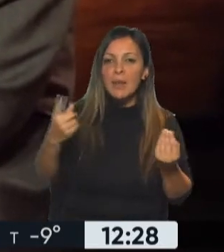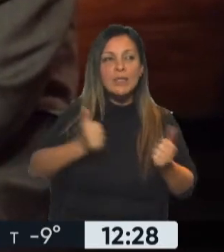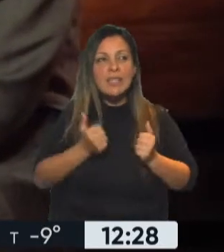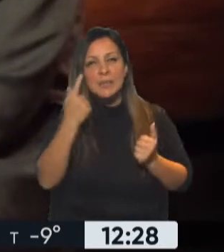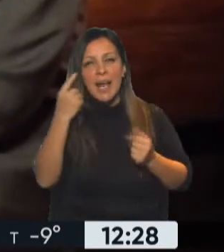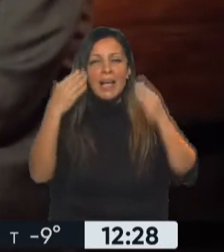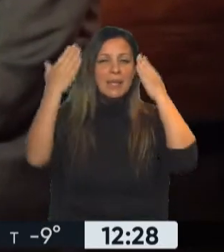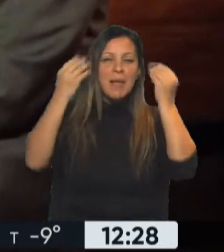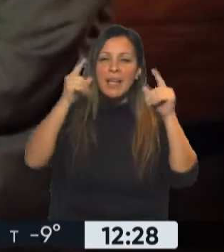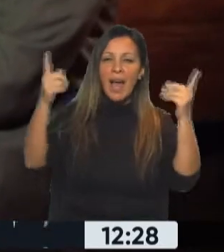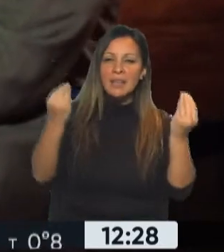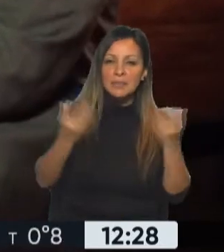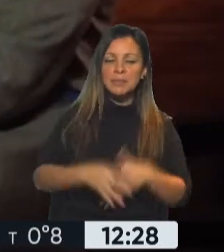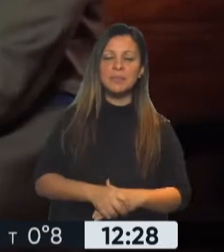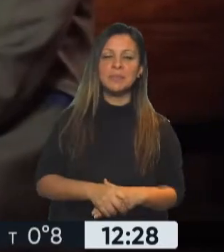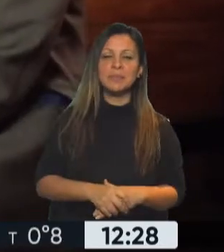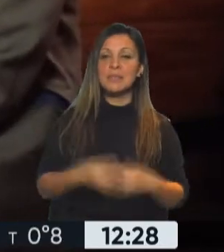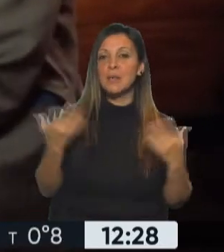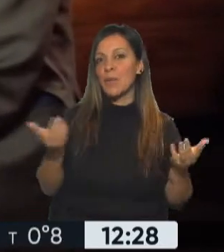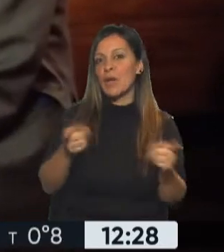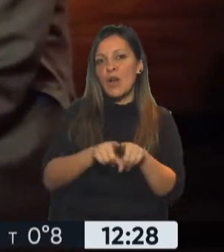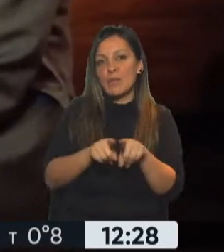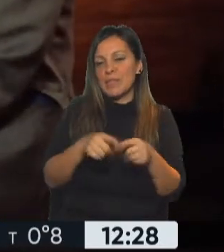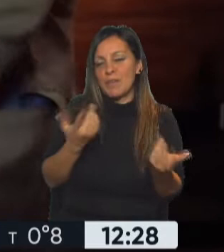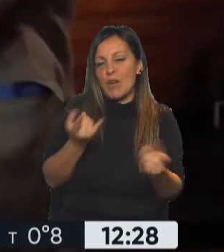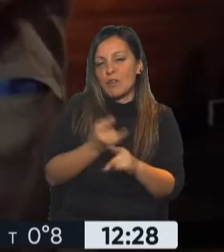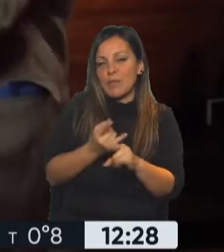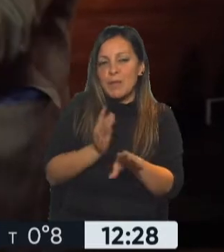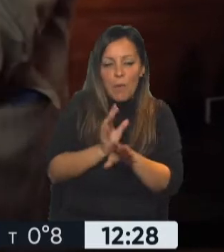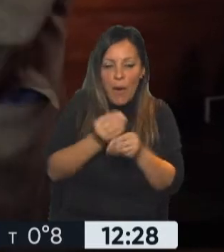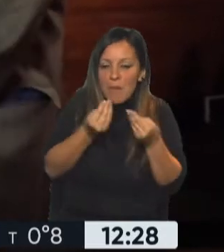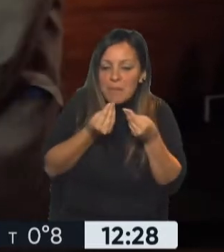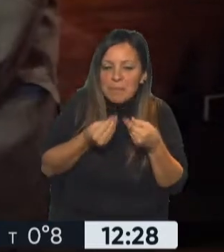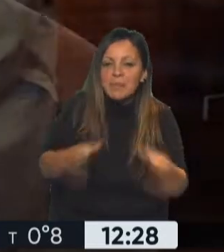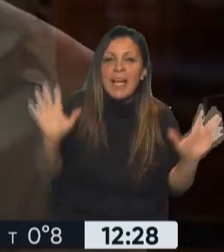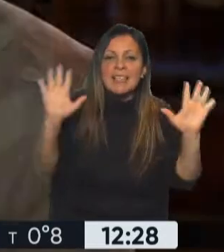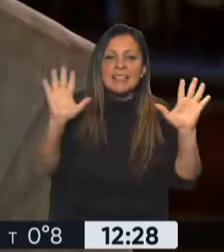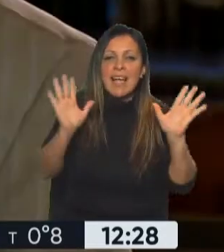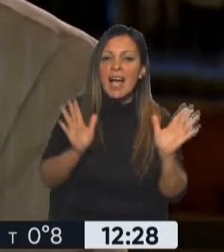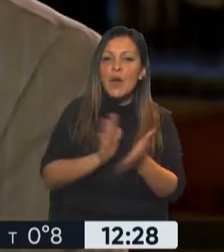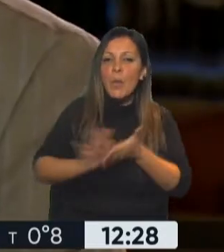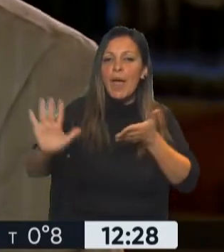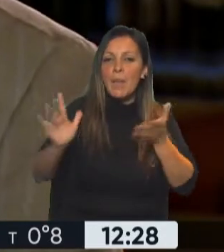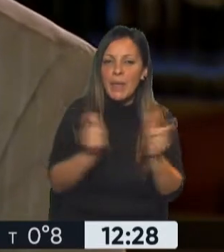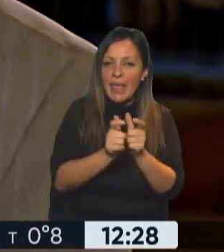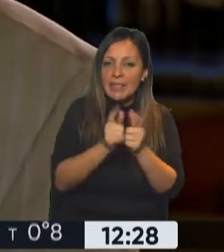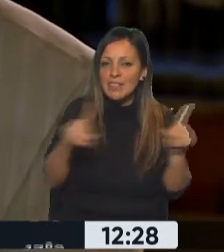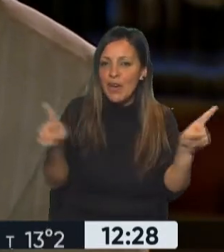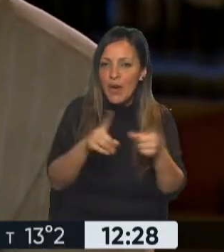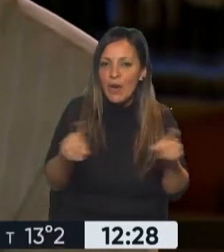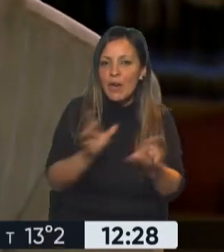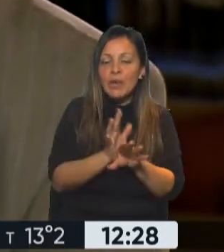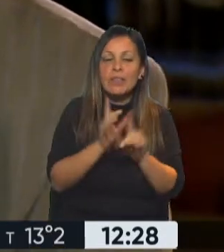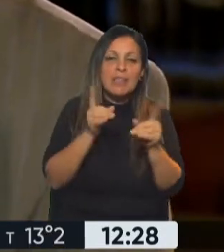tenés? Bueno, las expectativas hermosas de parir, ¿no? Un nuevo disco con un